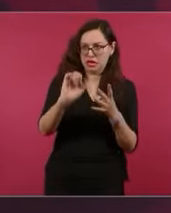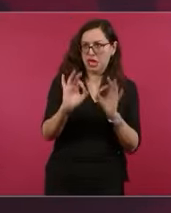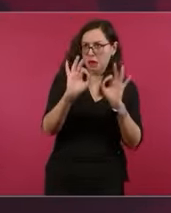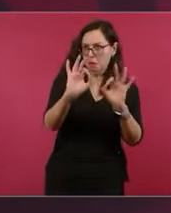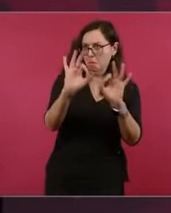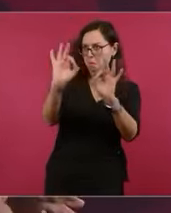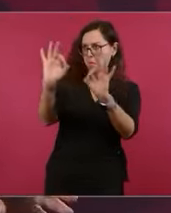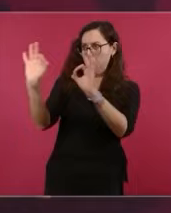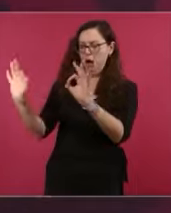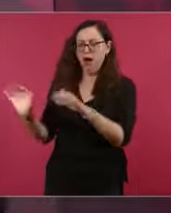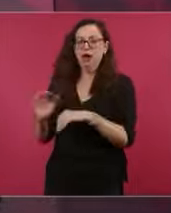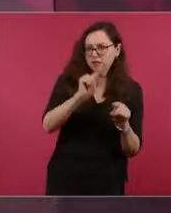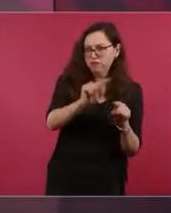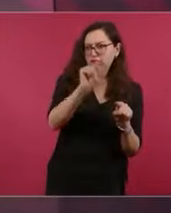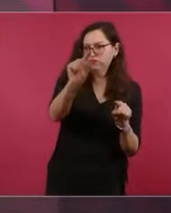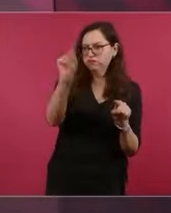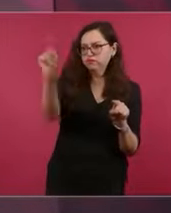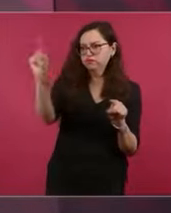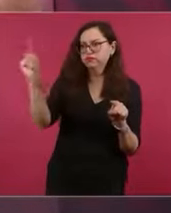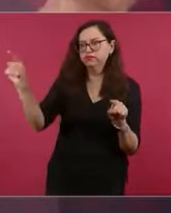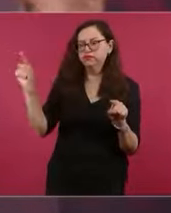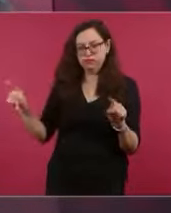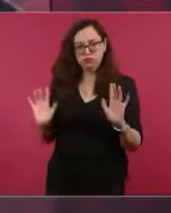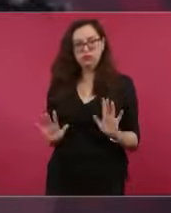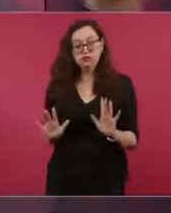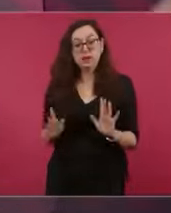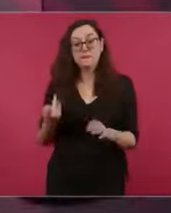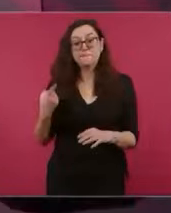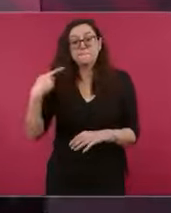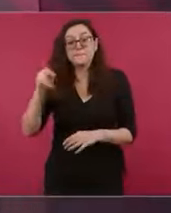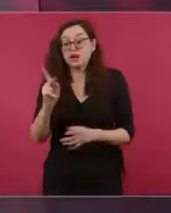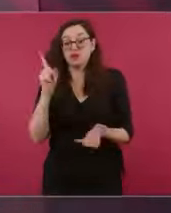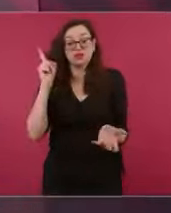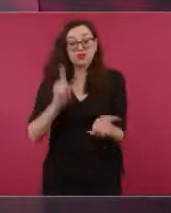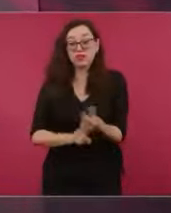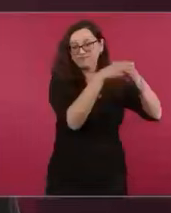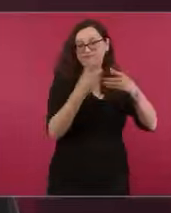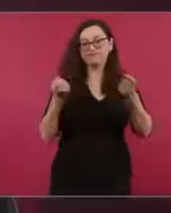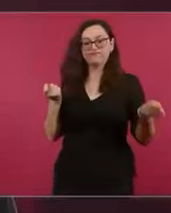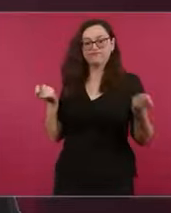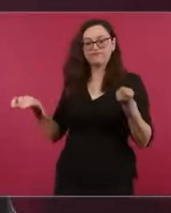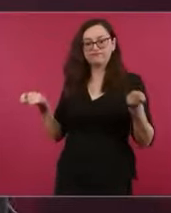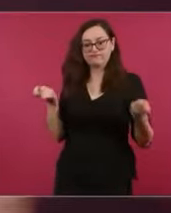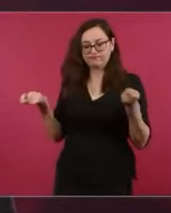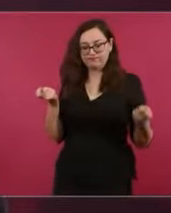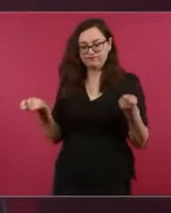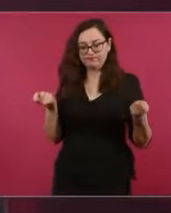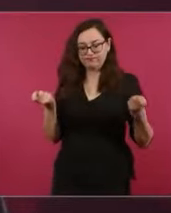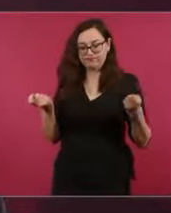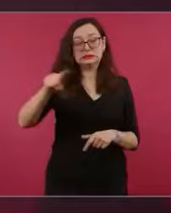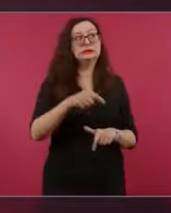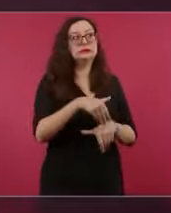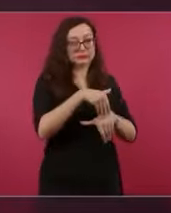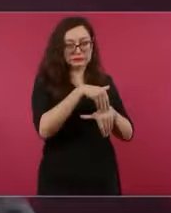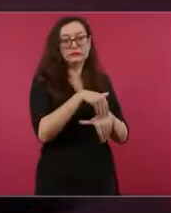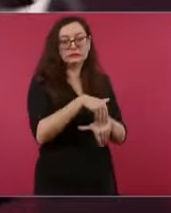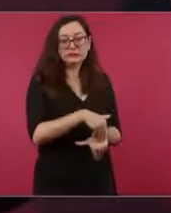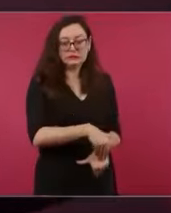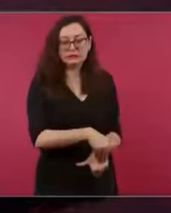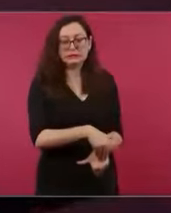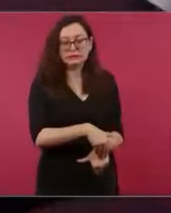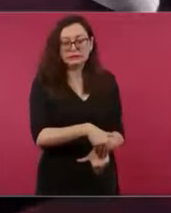el Tribunal Electoral, pero era pura pantalla. Los que mandaban